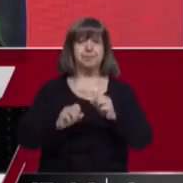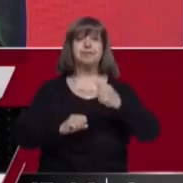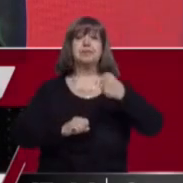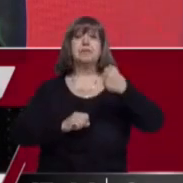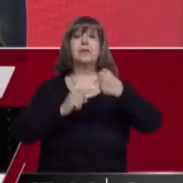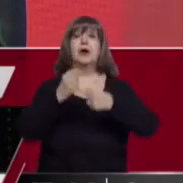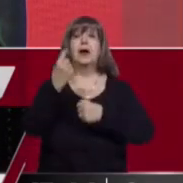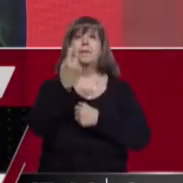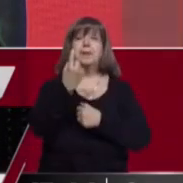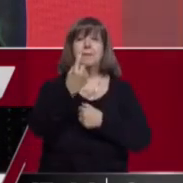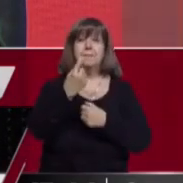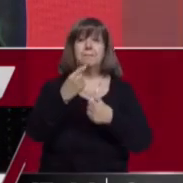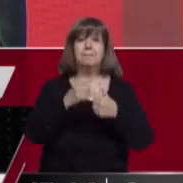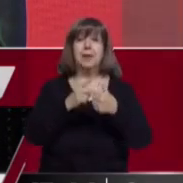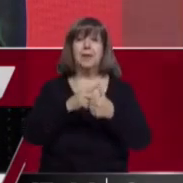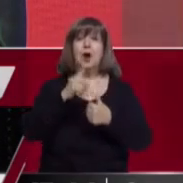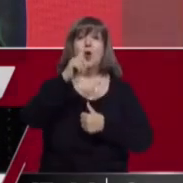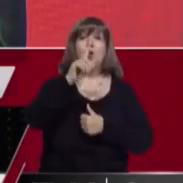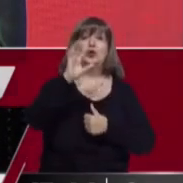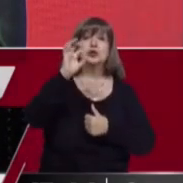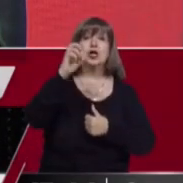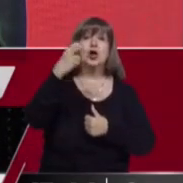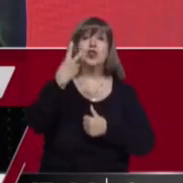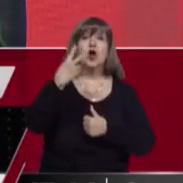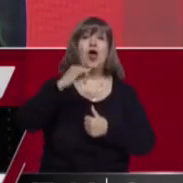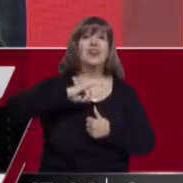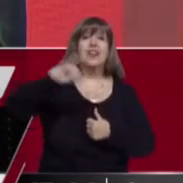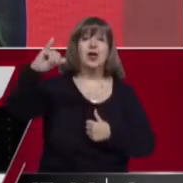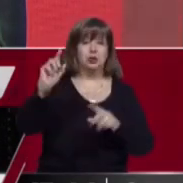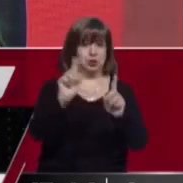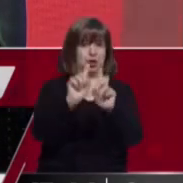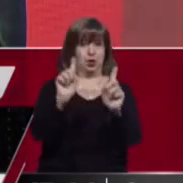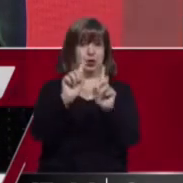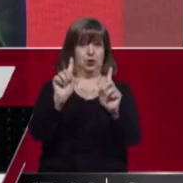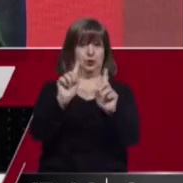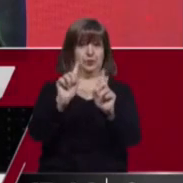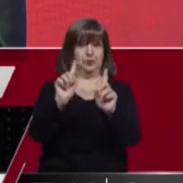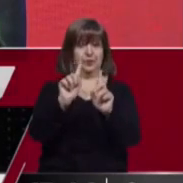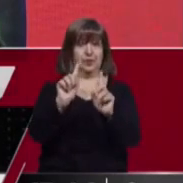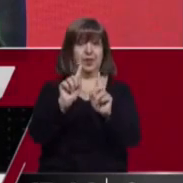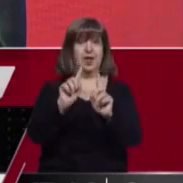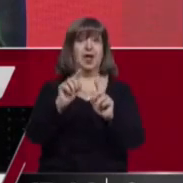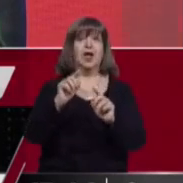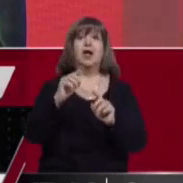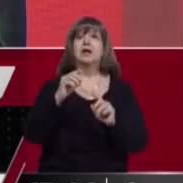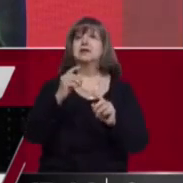por aportar, sino una presunción. En ese caso, ¿llama al 102 y denuncia igual?